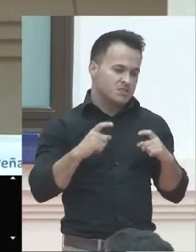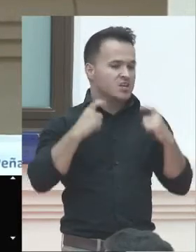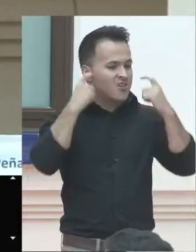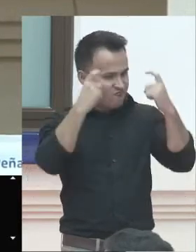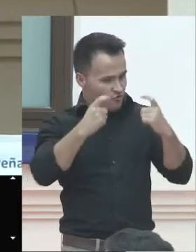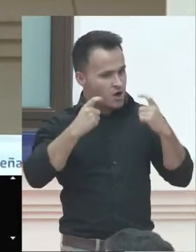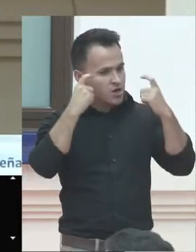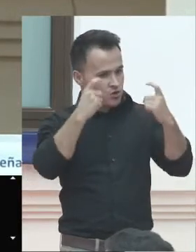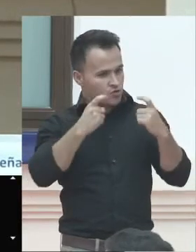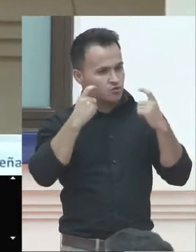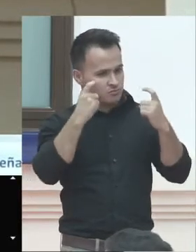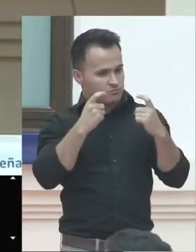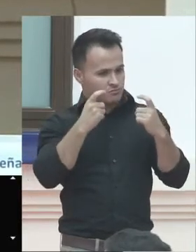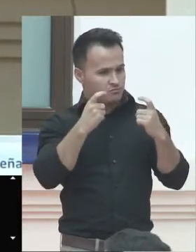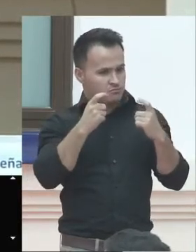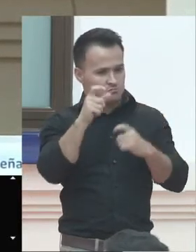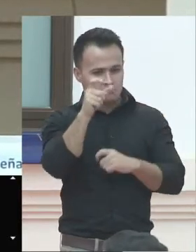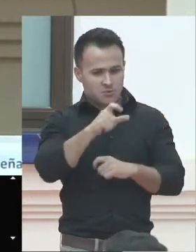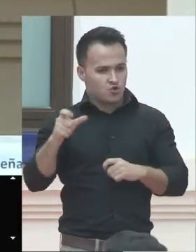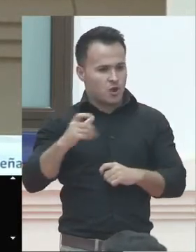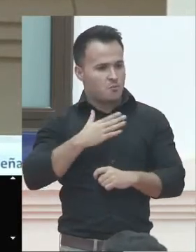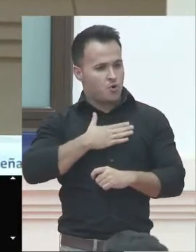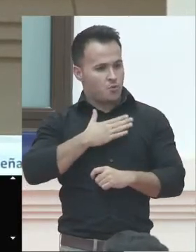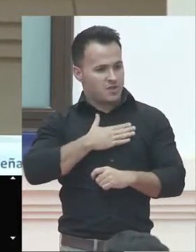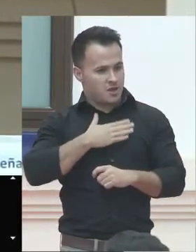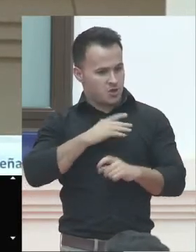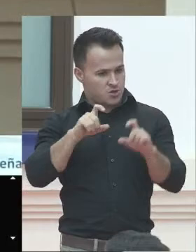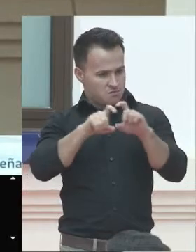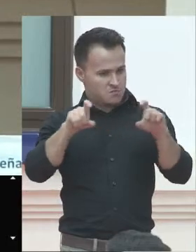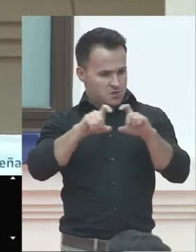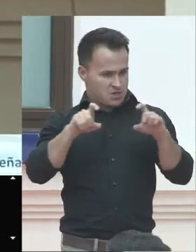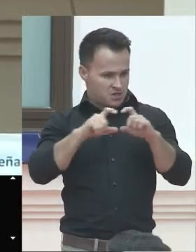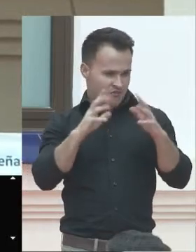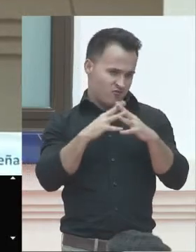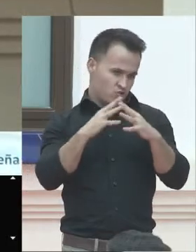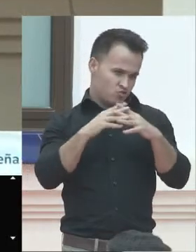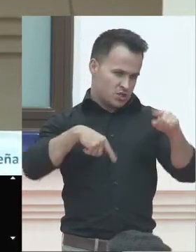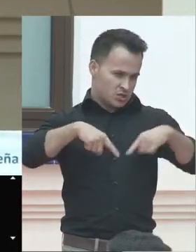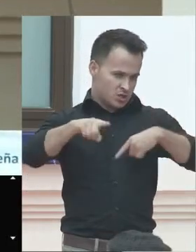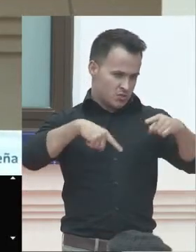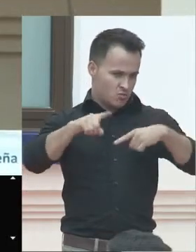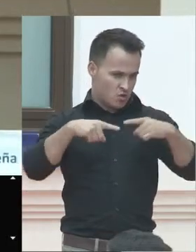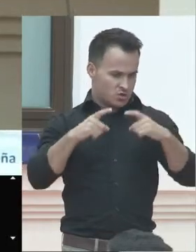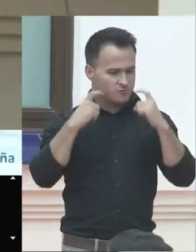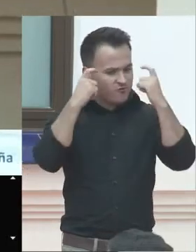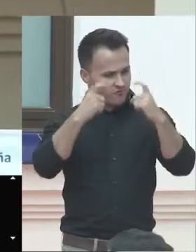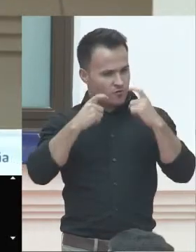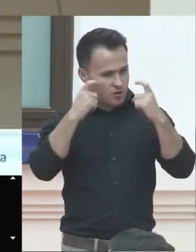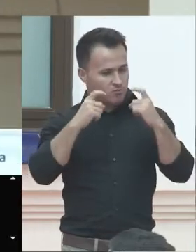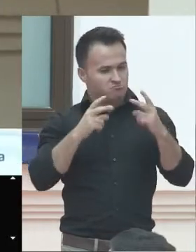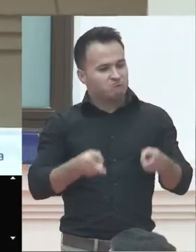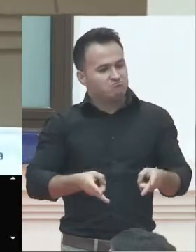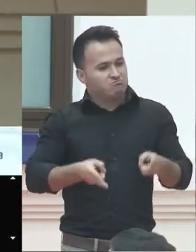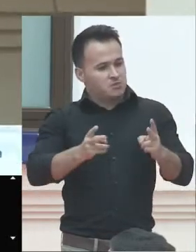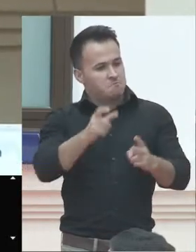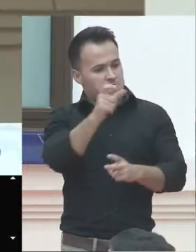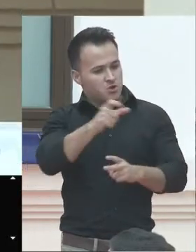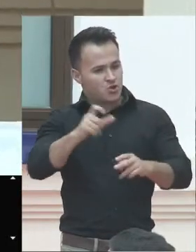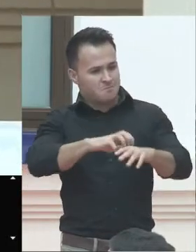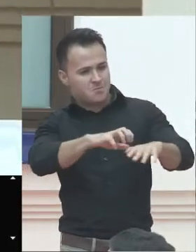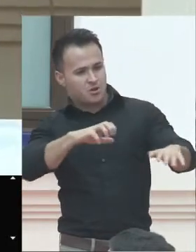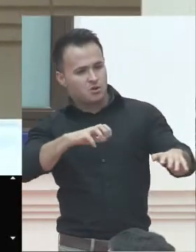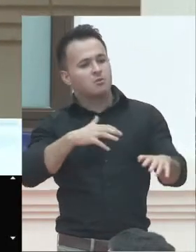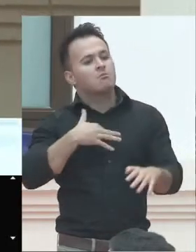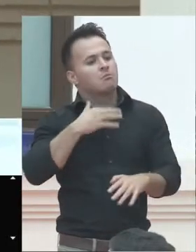que han realizado los propietarios, los titulares de las grandes infraestructuras de transporte, permite que en la mayor parte de los